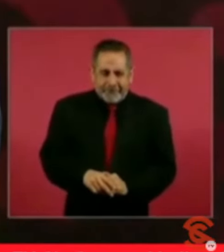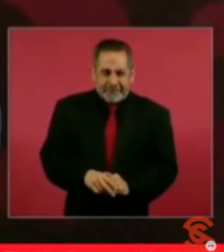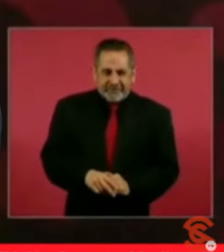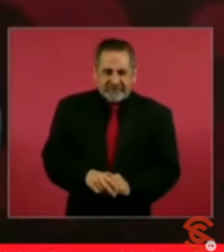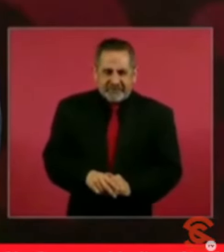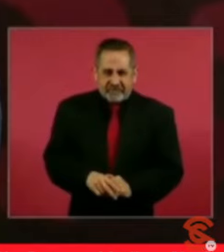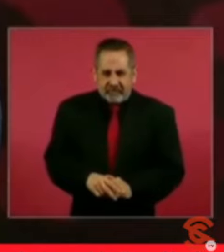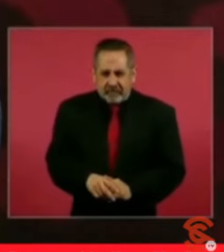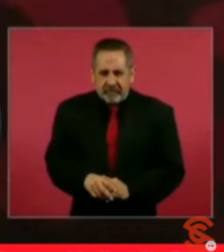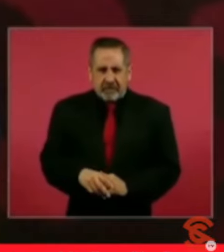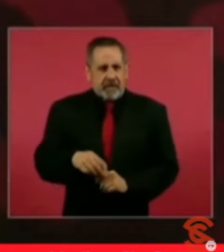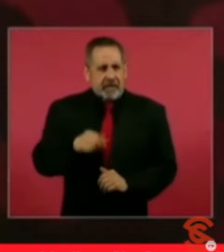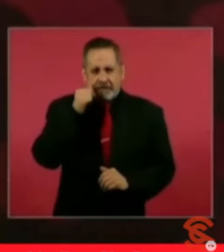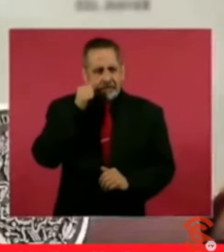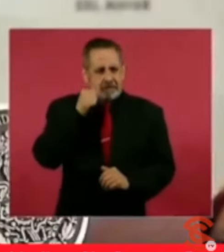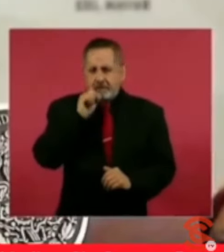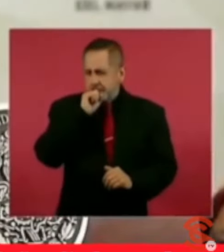lo mismo, ¿no?